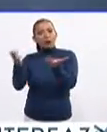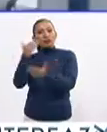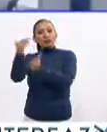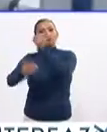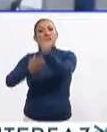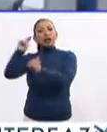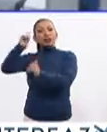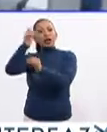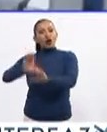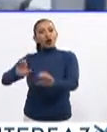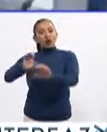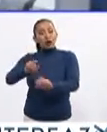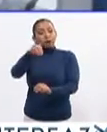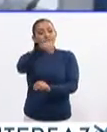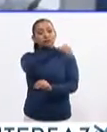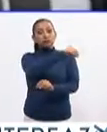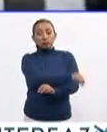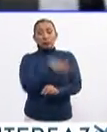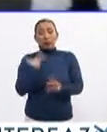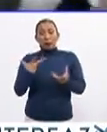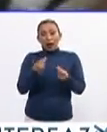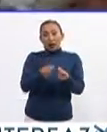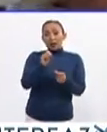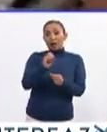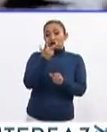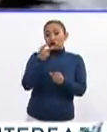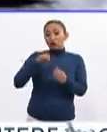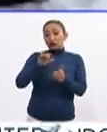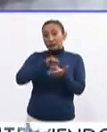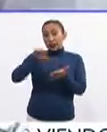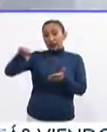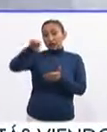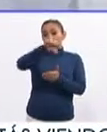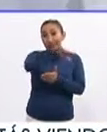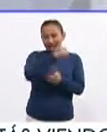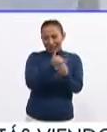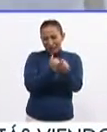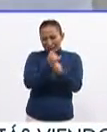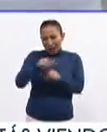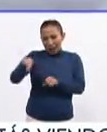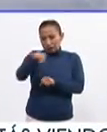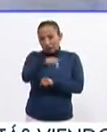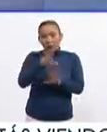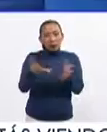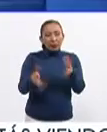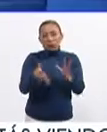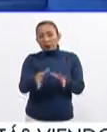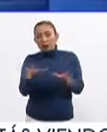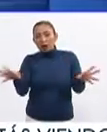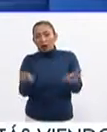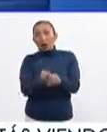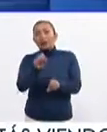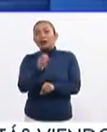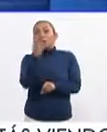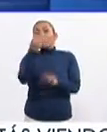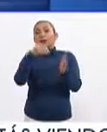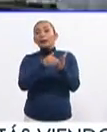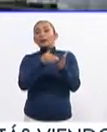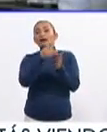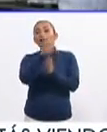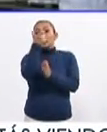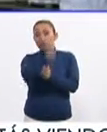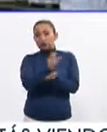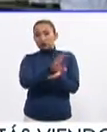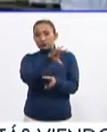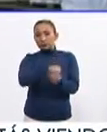del desarrollo tecnológico. Comparte gasto con sus 28 centros e instituciones de investigación, con una cantidad aproximada de 24,000 millones